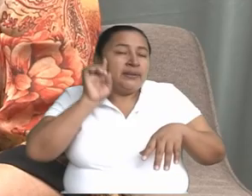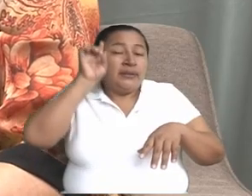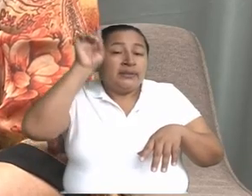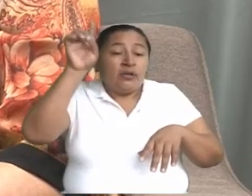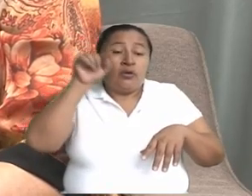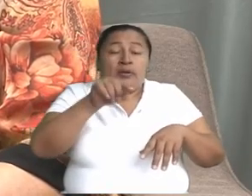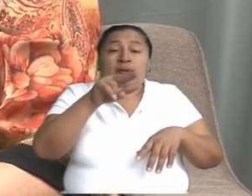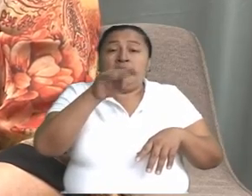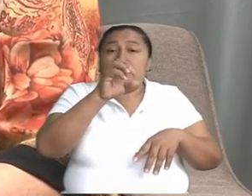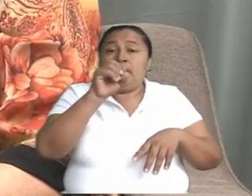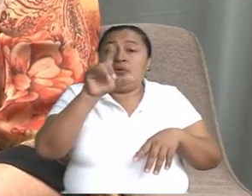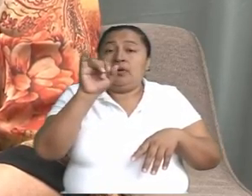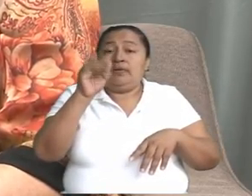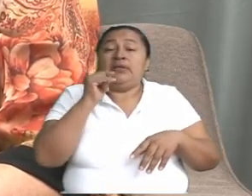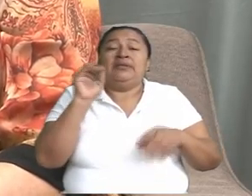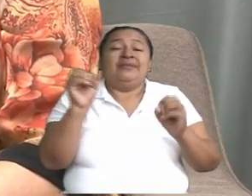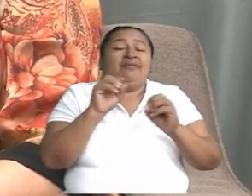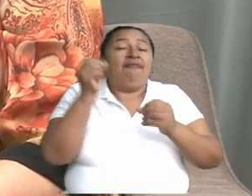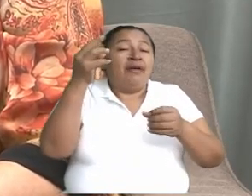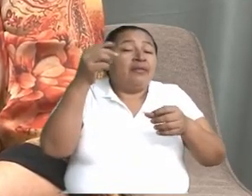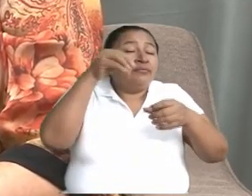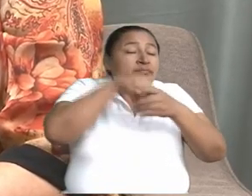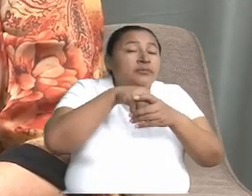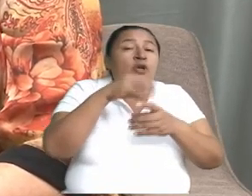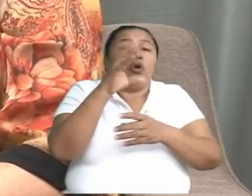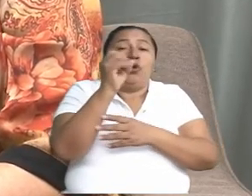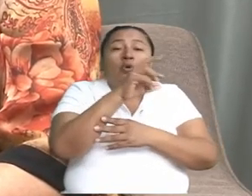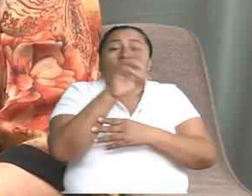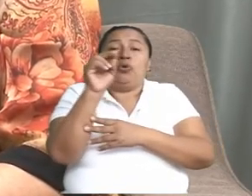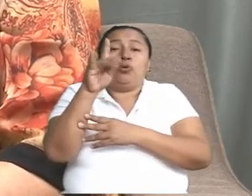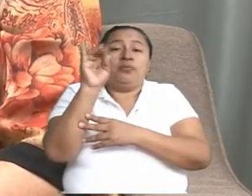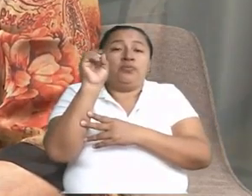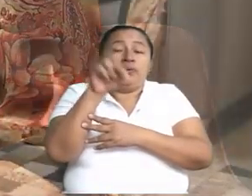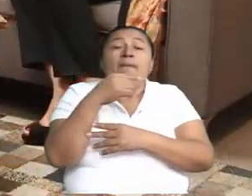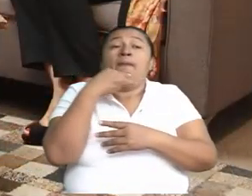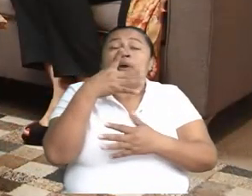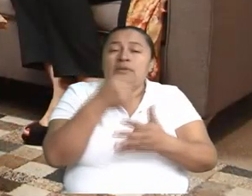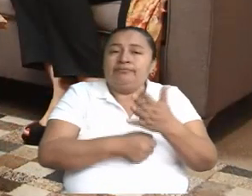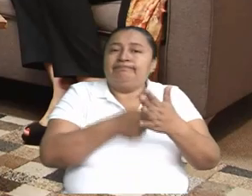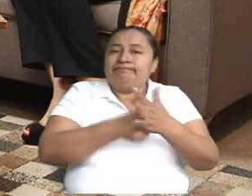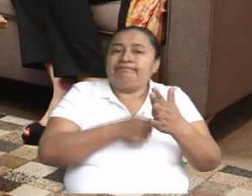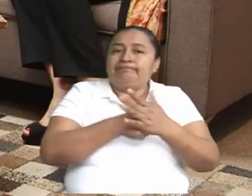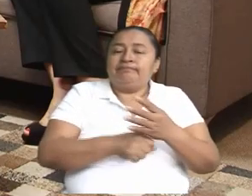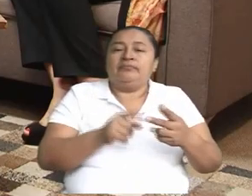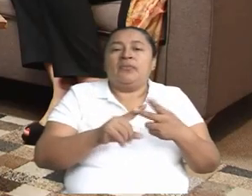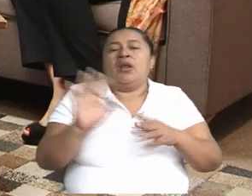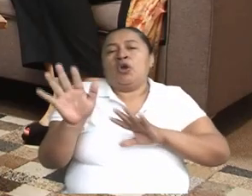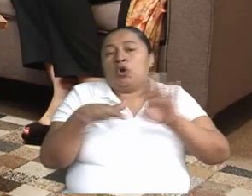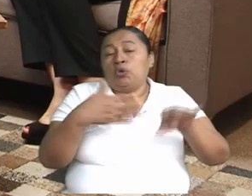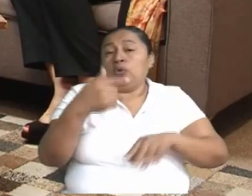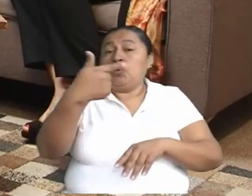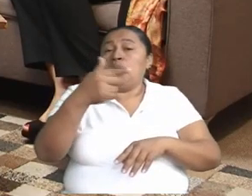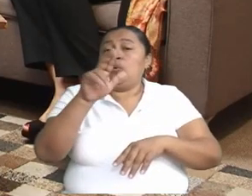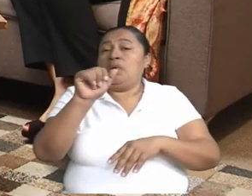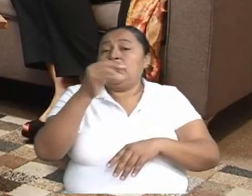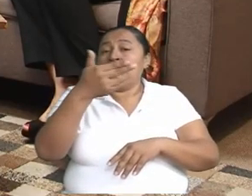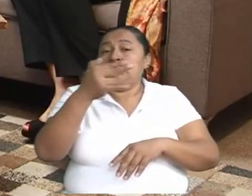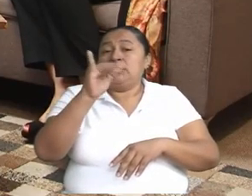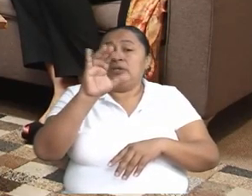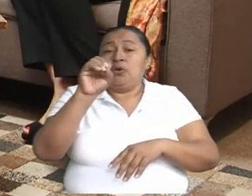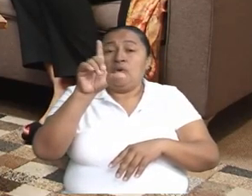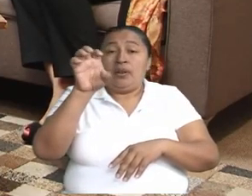neoliberal sin la corrupción. Por eso es fundamental el combate. Y el tema del huachicoleo, ¿de qué tamaño